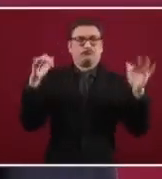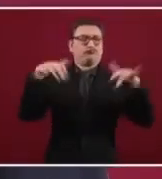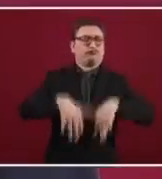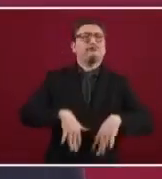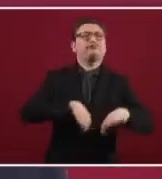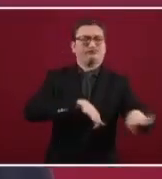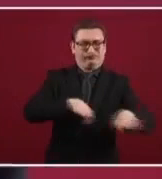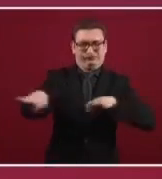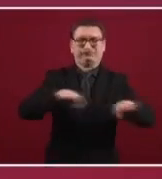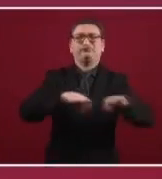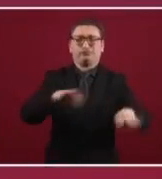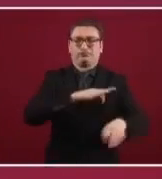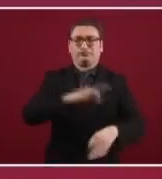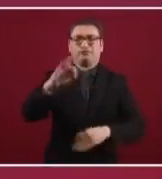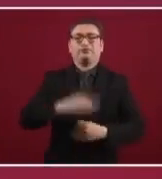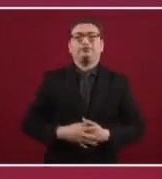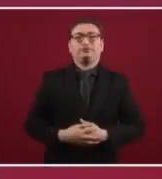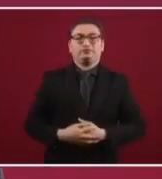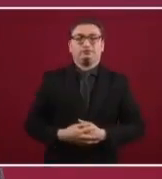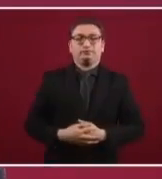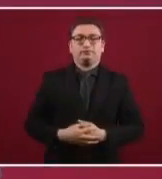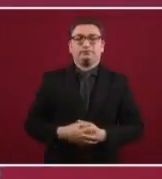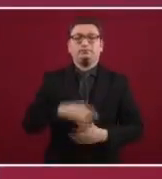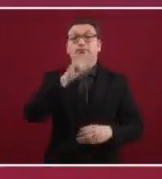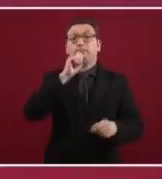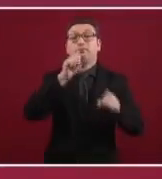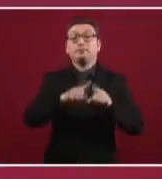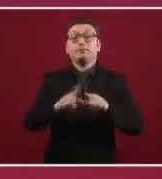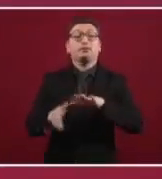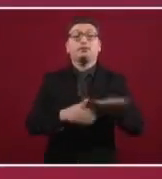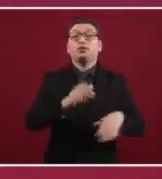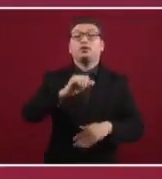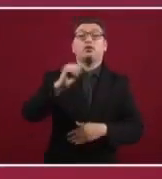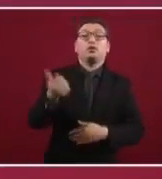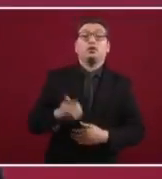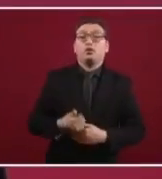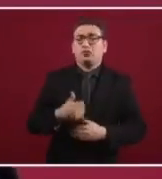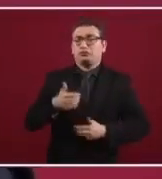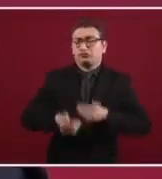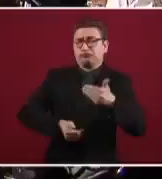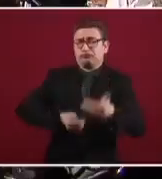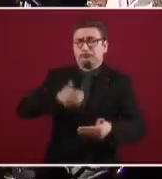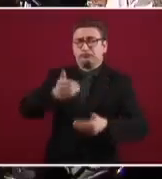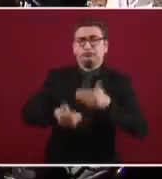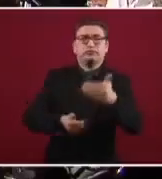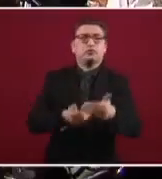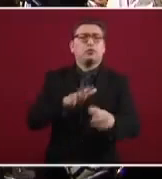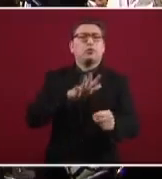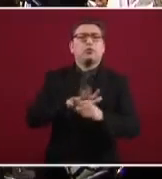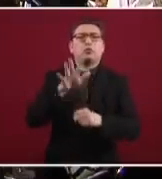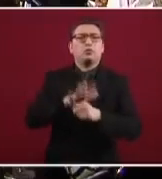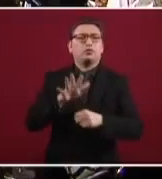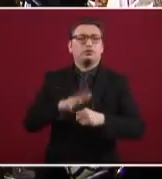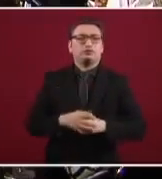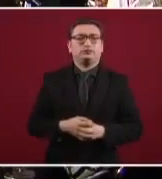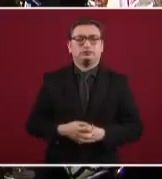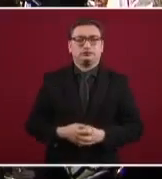Y también está en proceso el plan